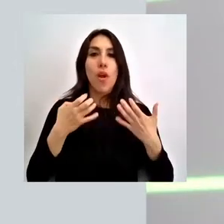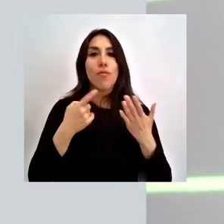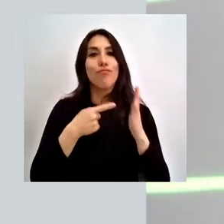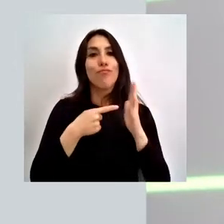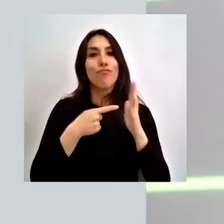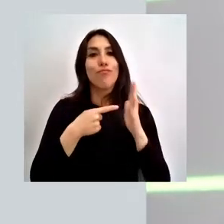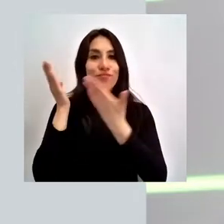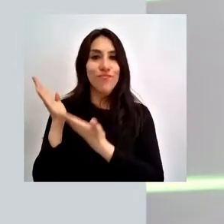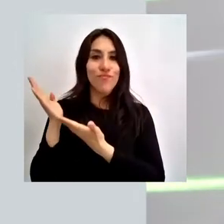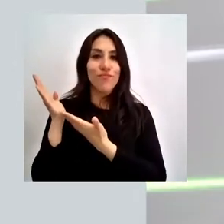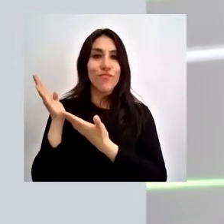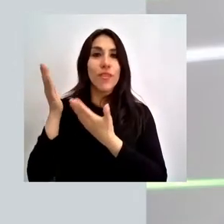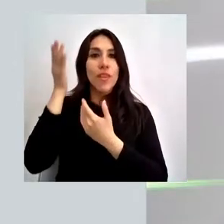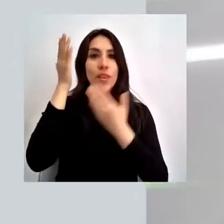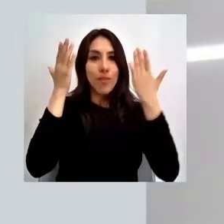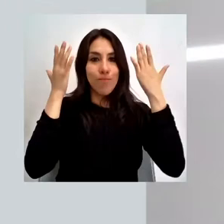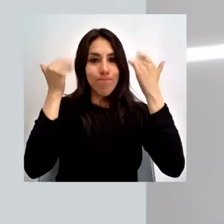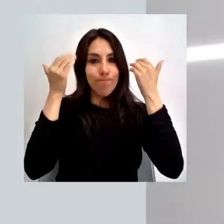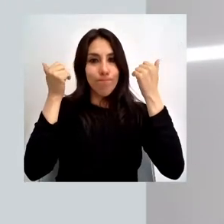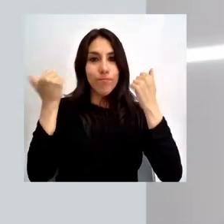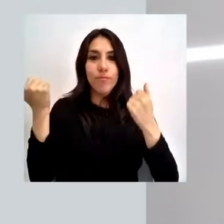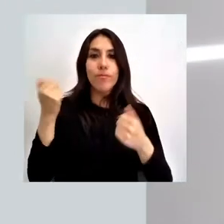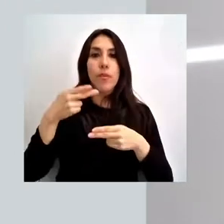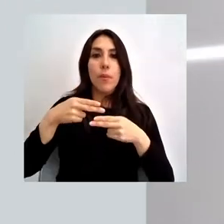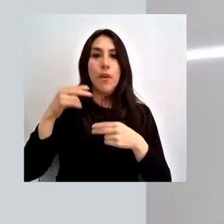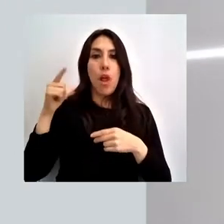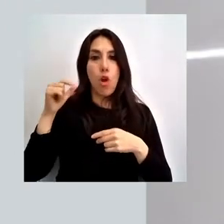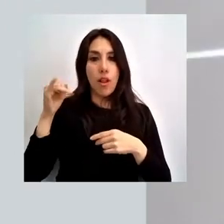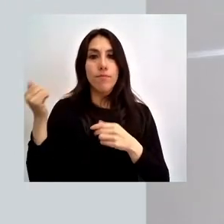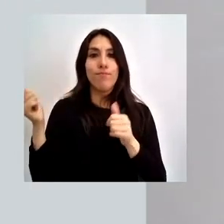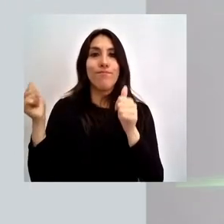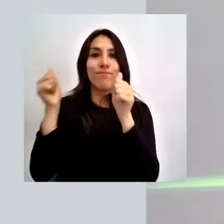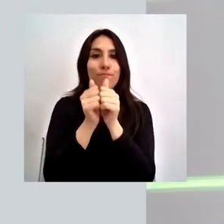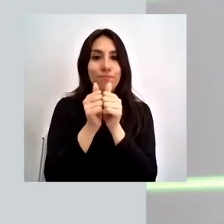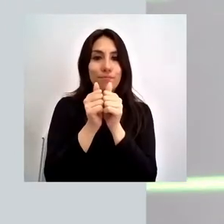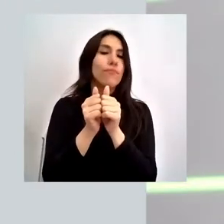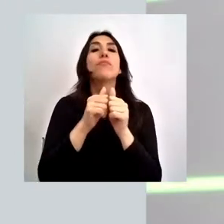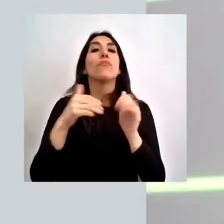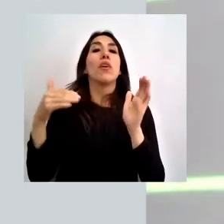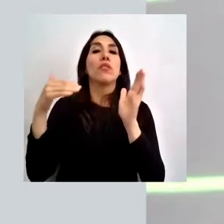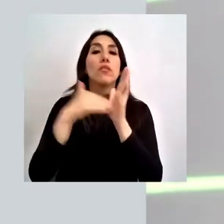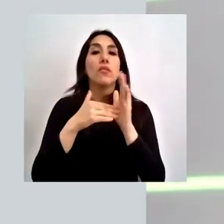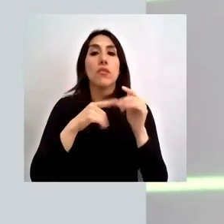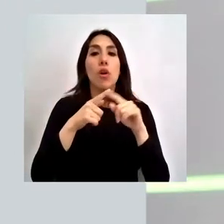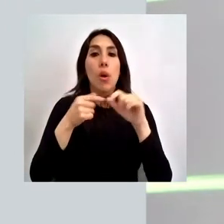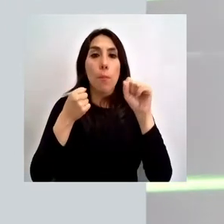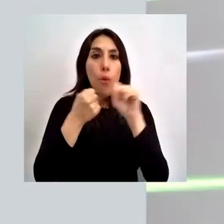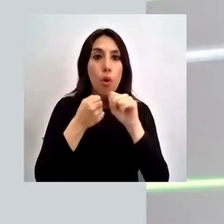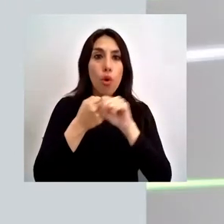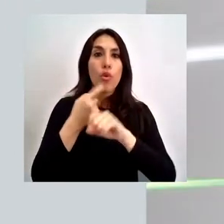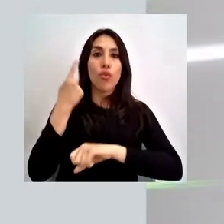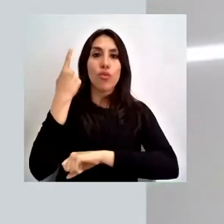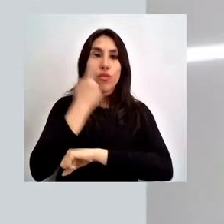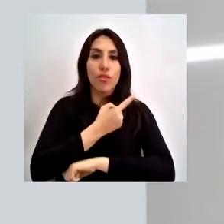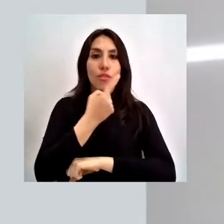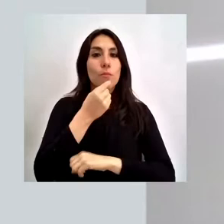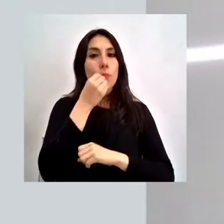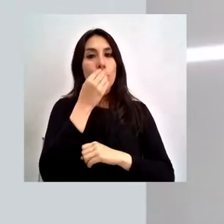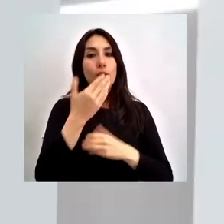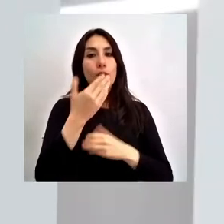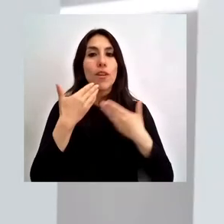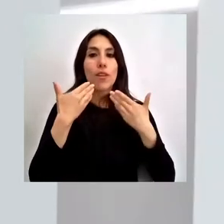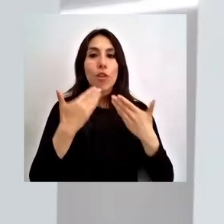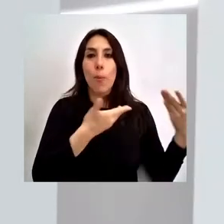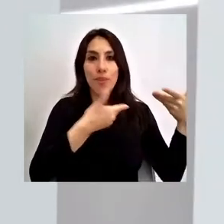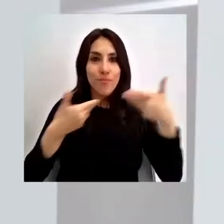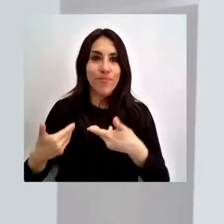quien nuevamente nos acompañará en esta jornada buenas tardes carolina y muchas gracias por estar aquí hola buenas tardes carola